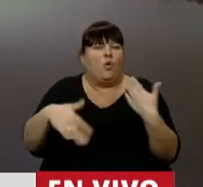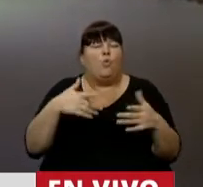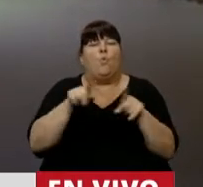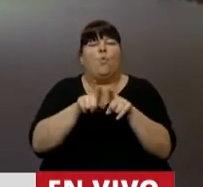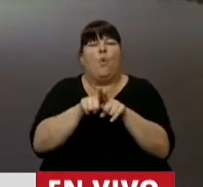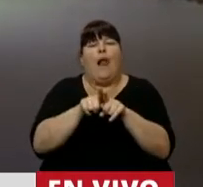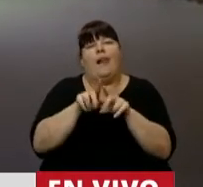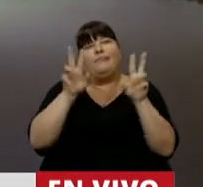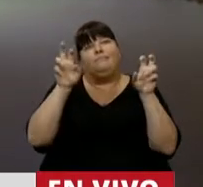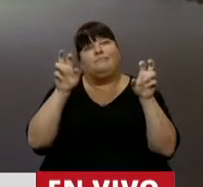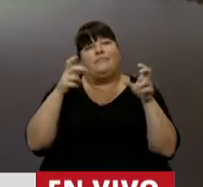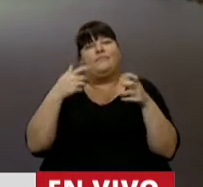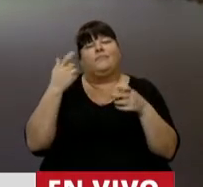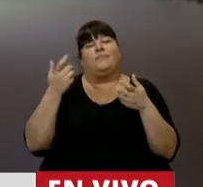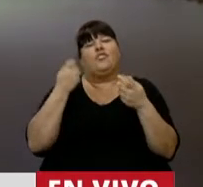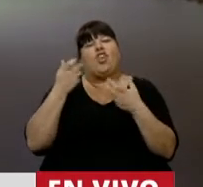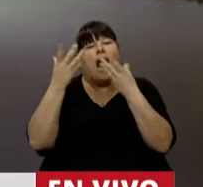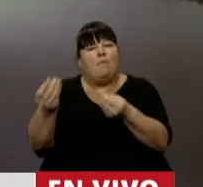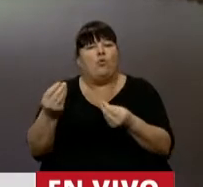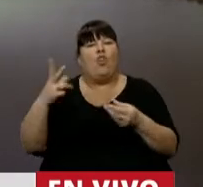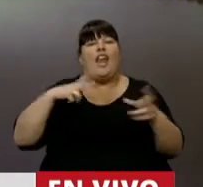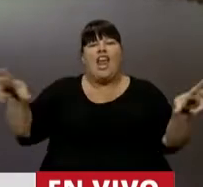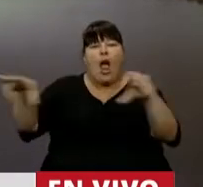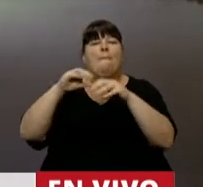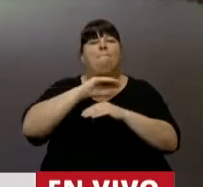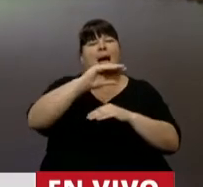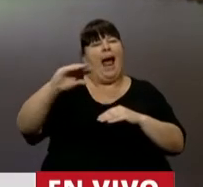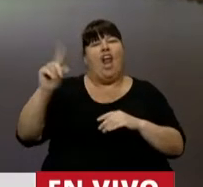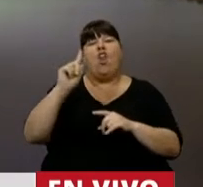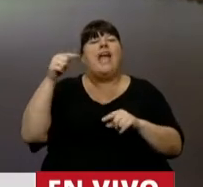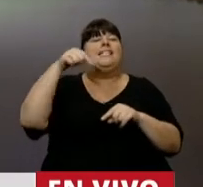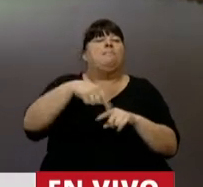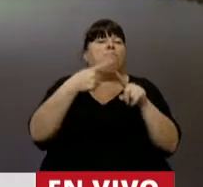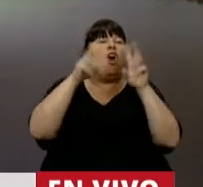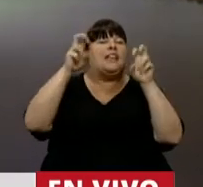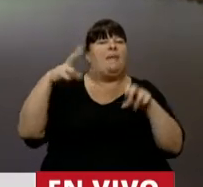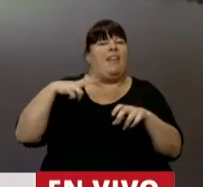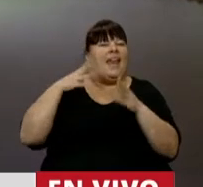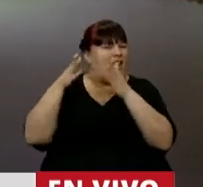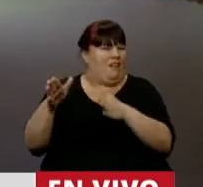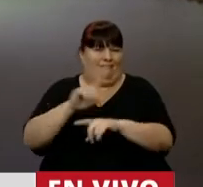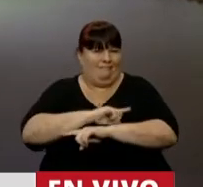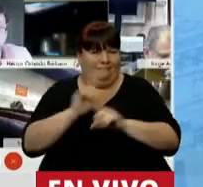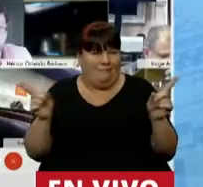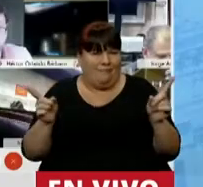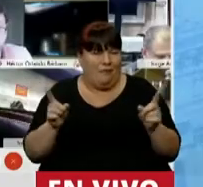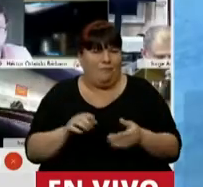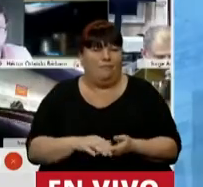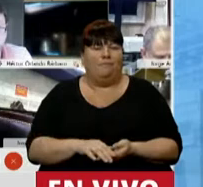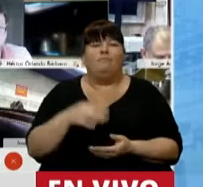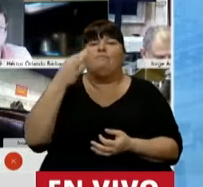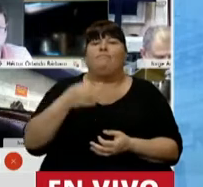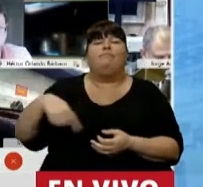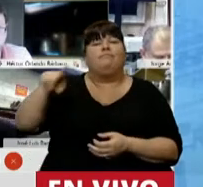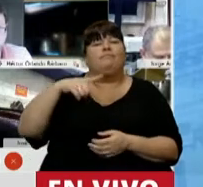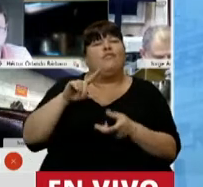un supuesto socialismo, distribución de la riqueza. No vinieron a confrontar con el capitalismo de ninguna manera, sino